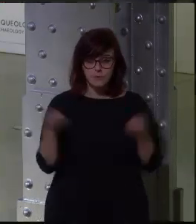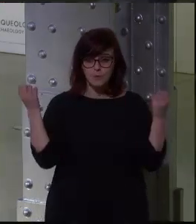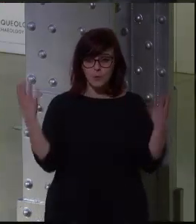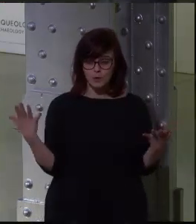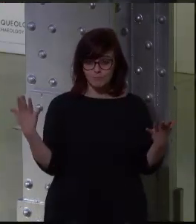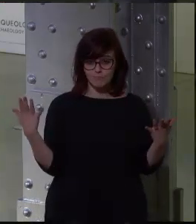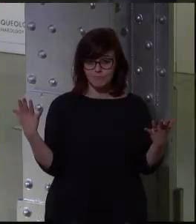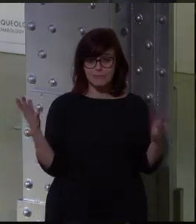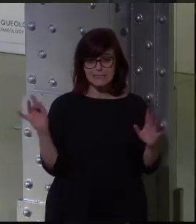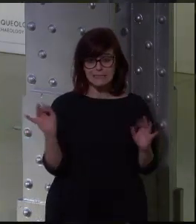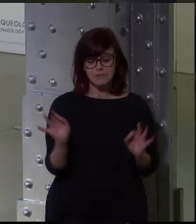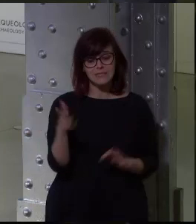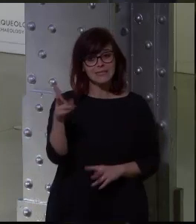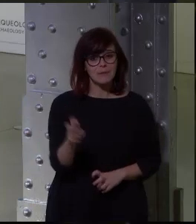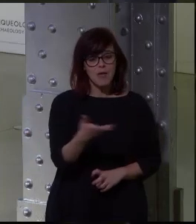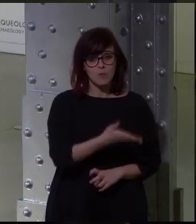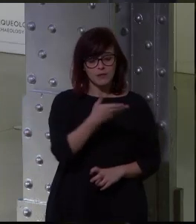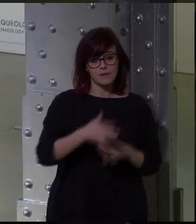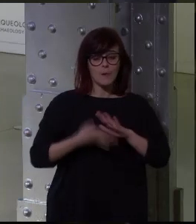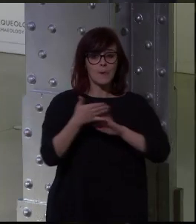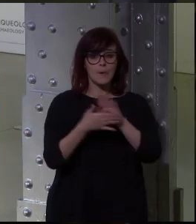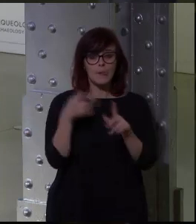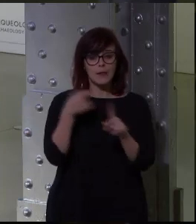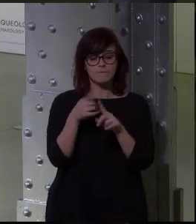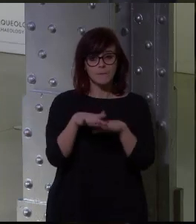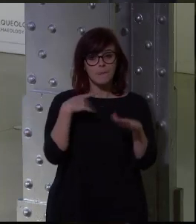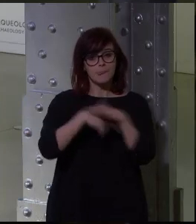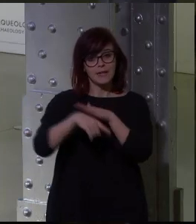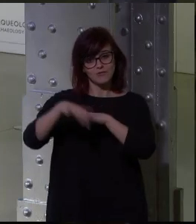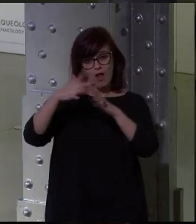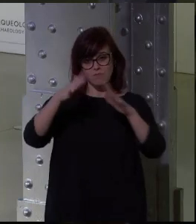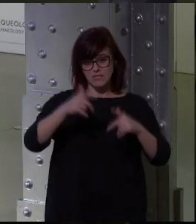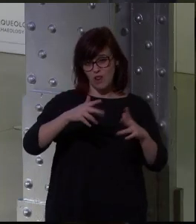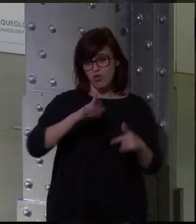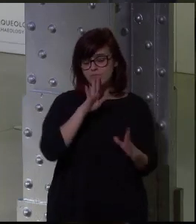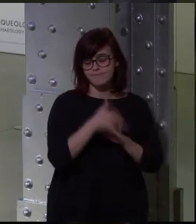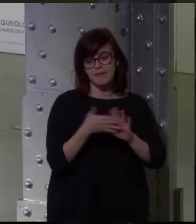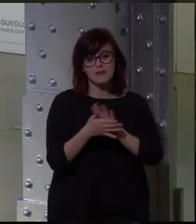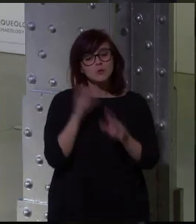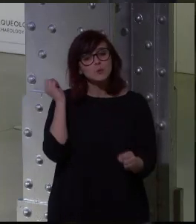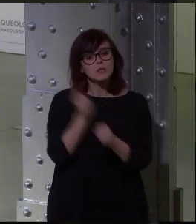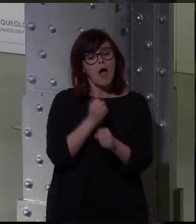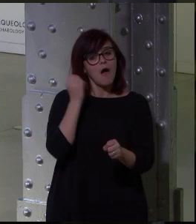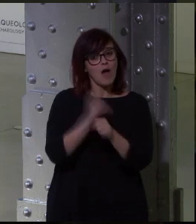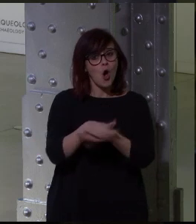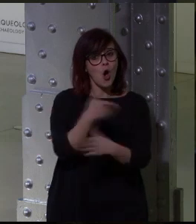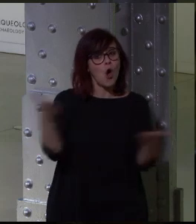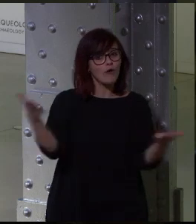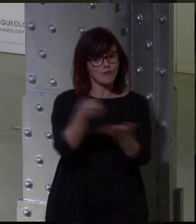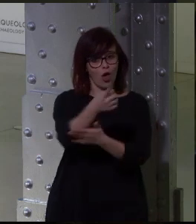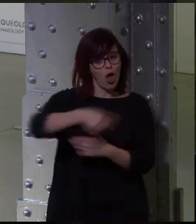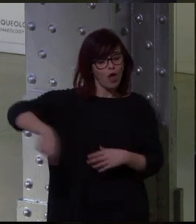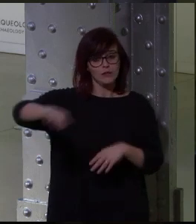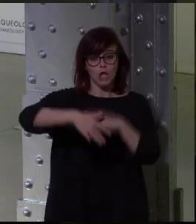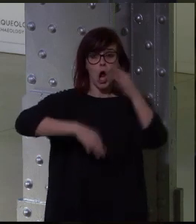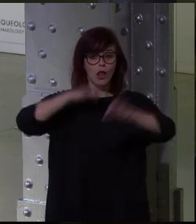Bueno, esta es una cuestión importante. Antes de entrar con los gestores a las administraciones, yo creo que esto es una labor de todos. Está claro